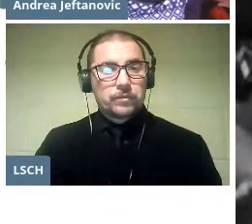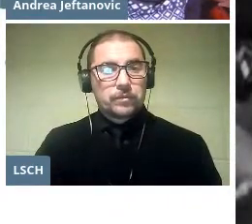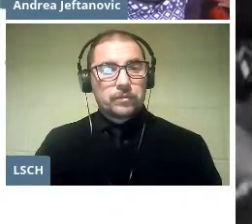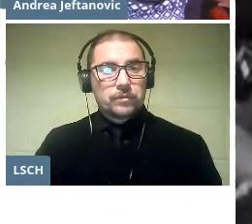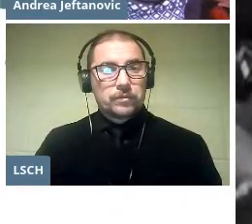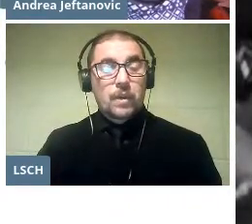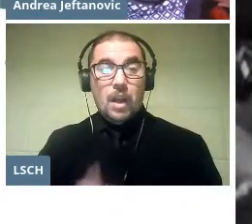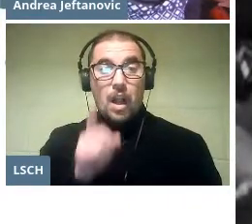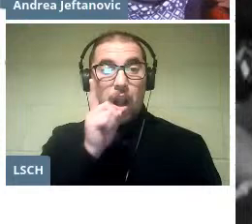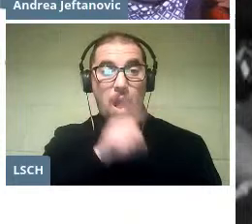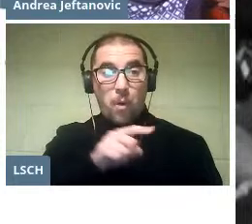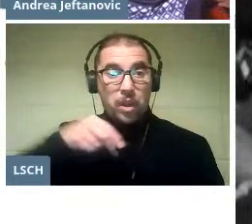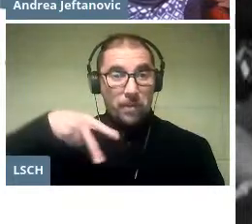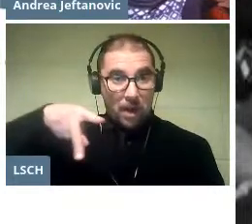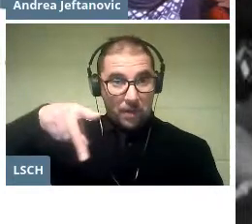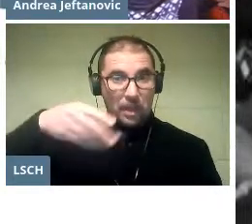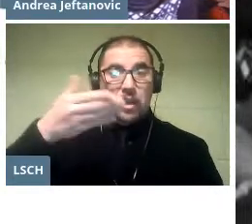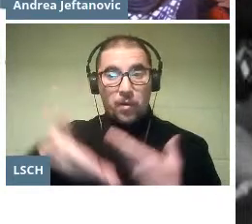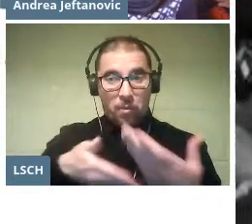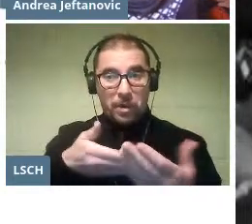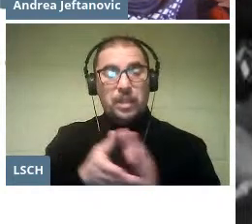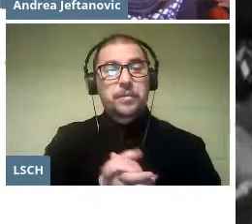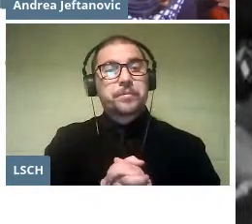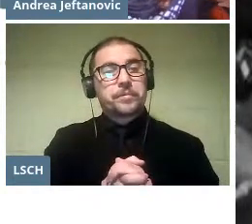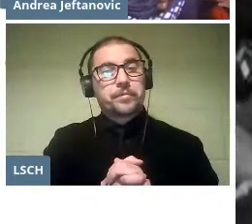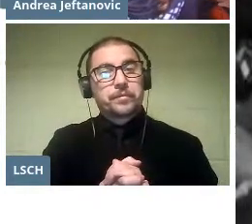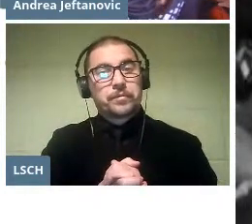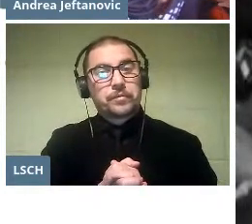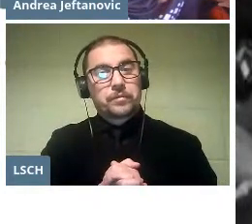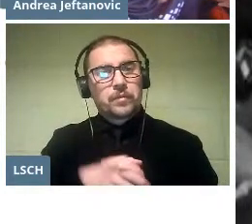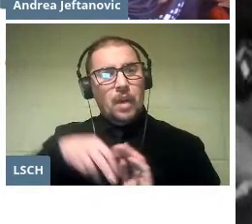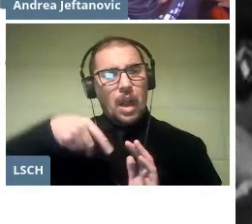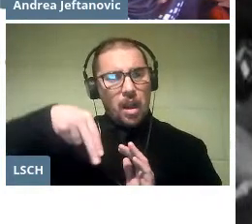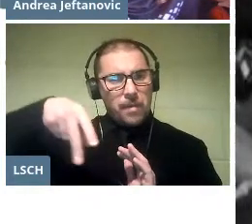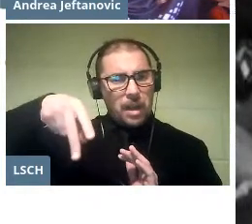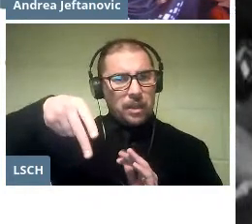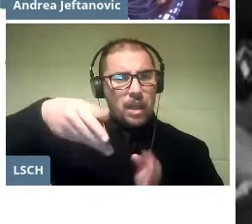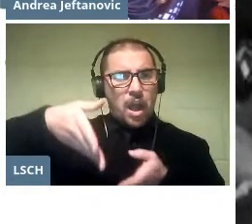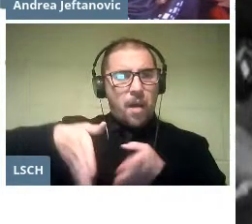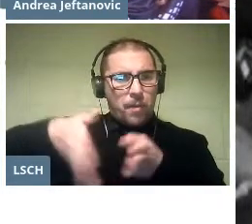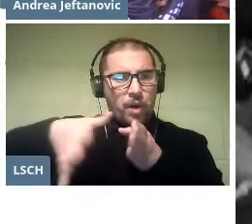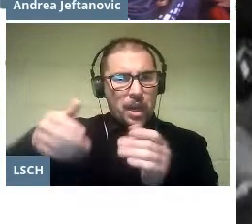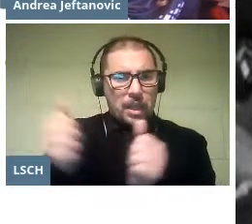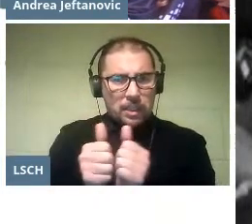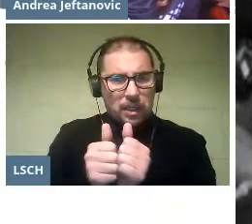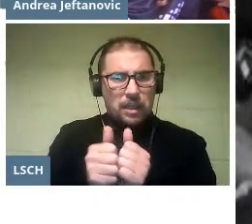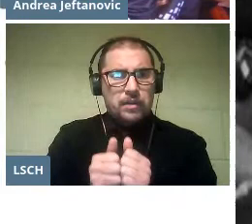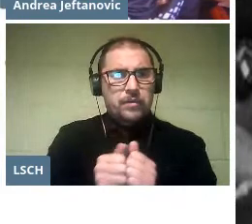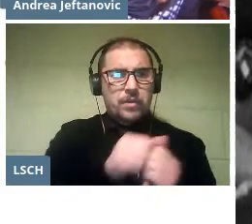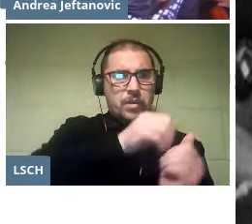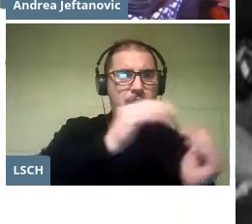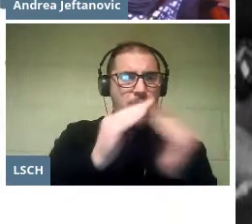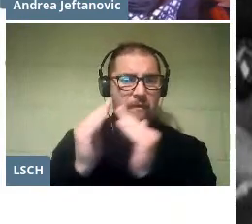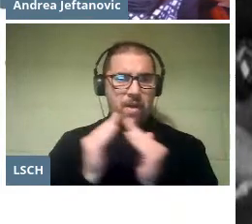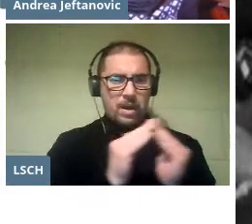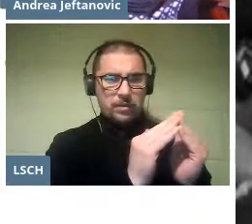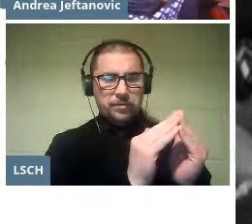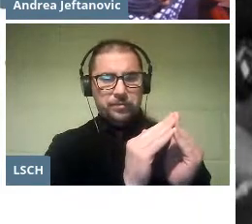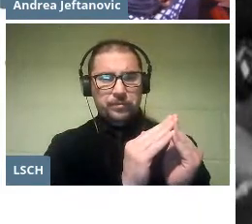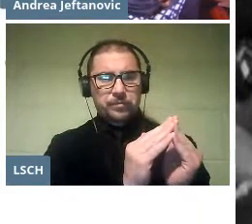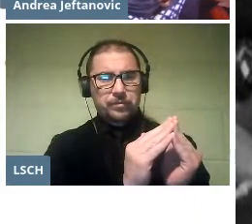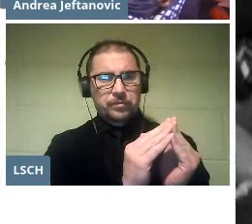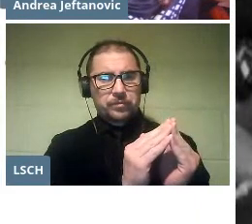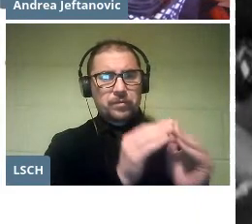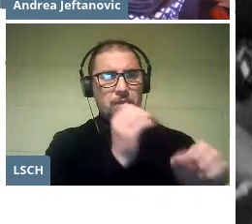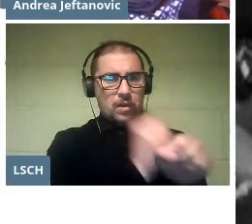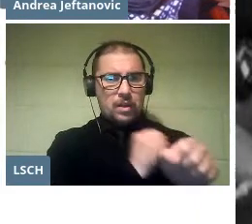Y la última caminata que les quiero compartir. Una caminata por calles cercanas, por el barrio, por un